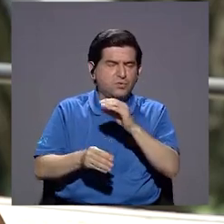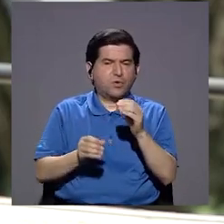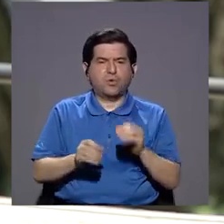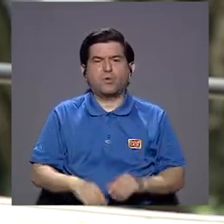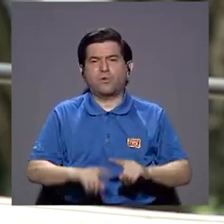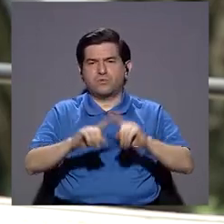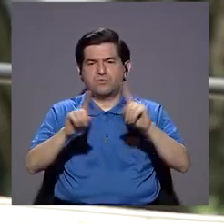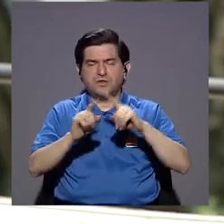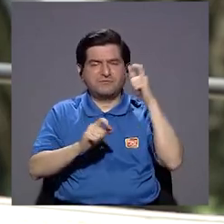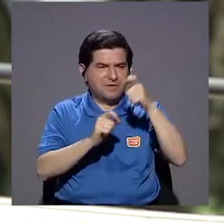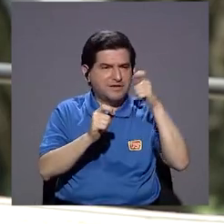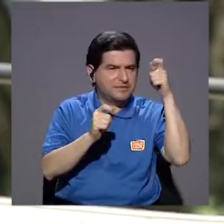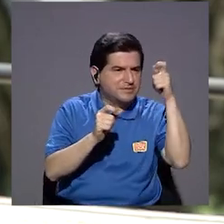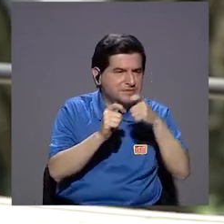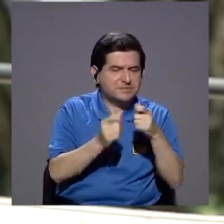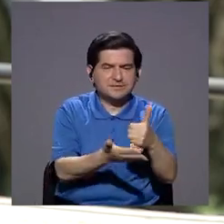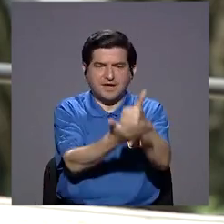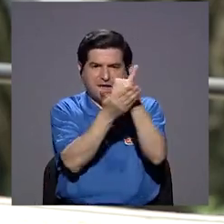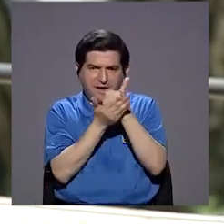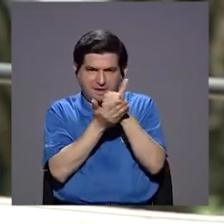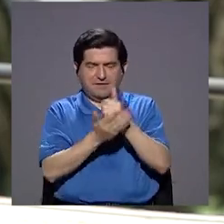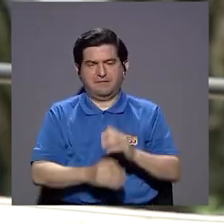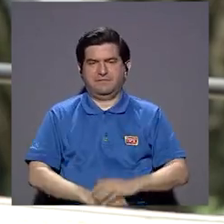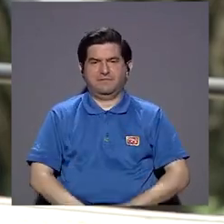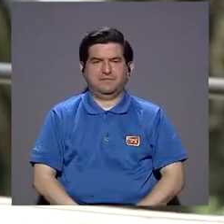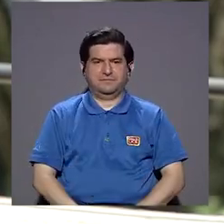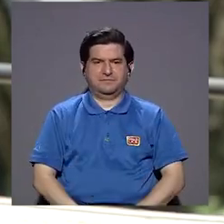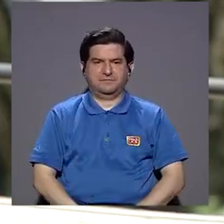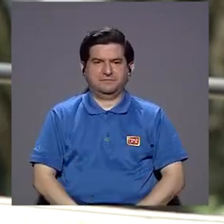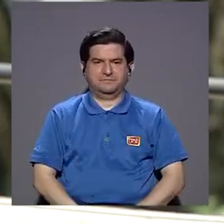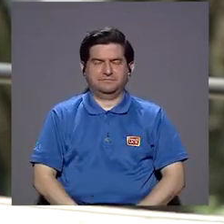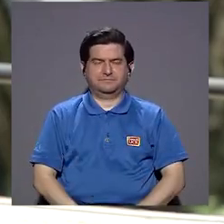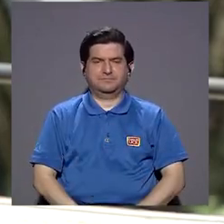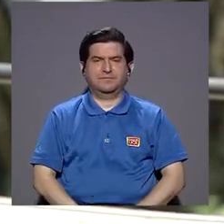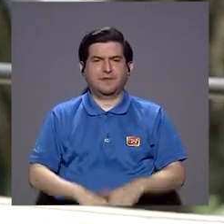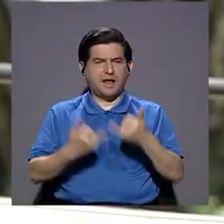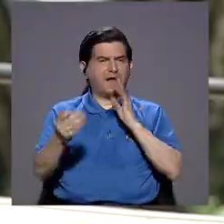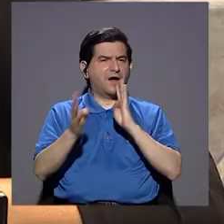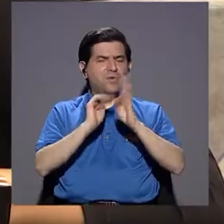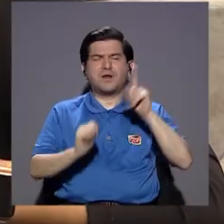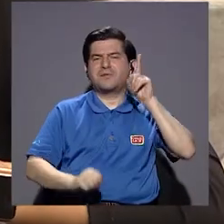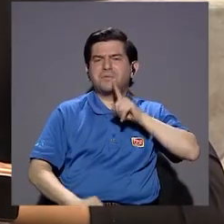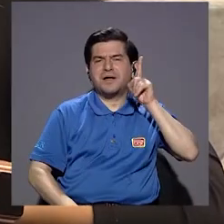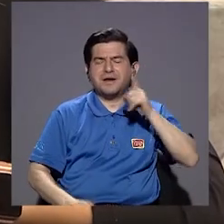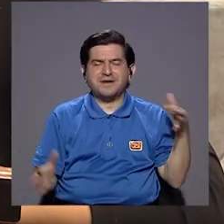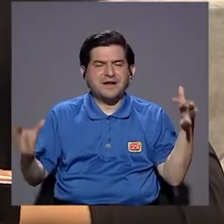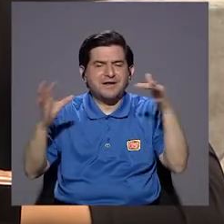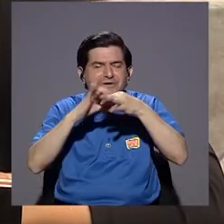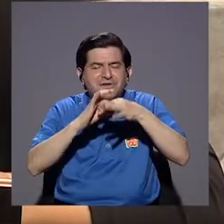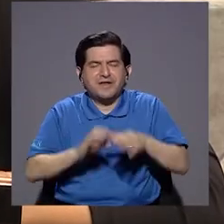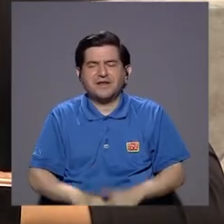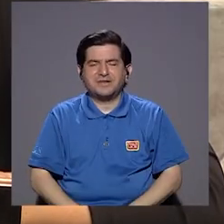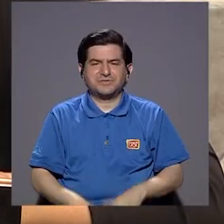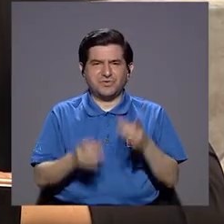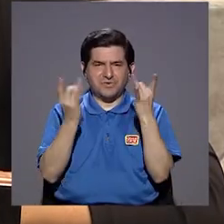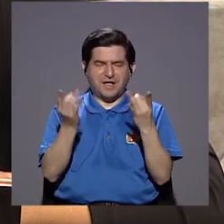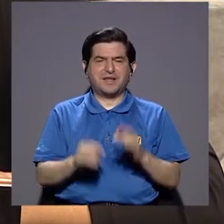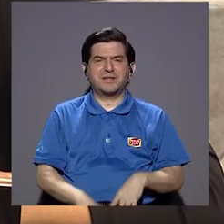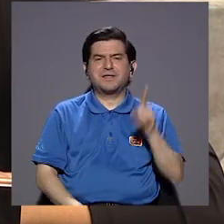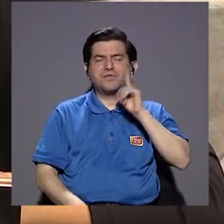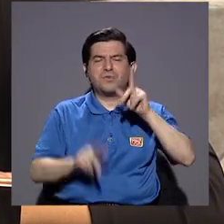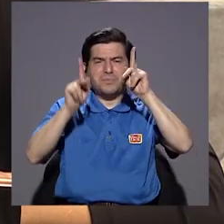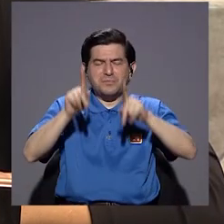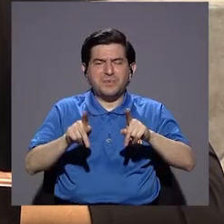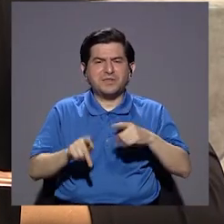los maestros justos que te pueden ayudar a eso. Vivian, hablemos de mitos acerca del yoga. ¿Con qué mitos te llega